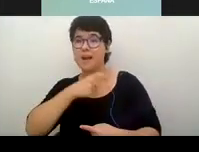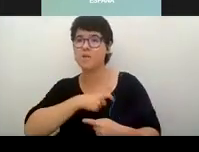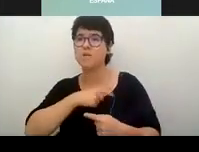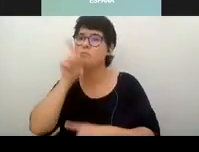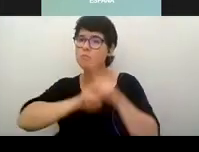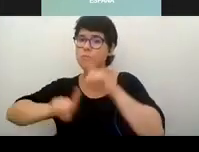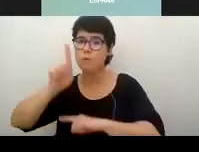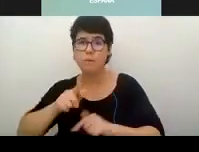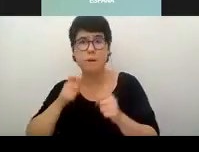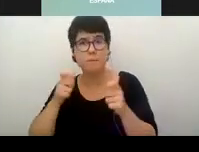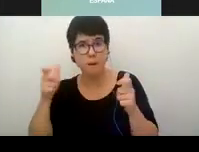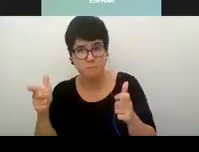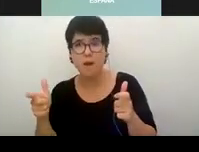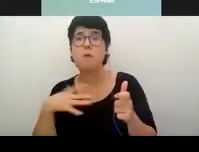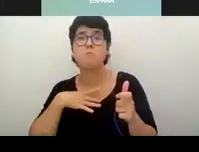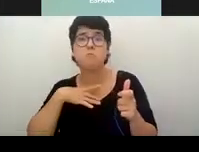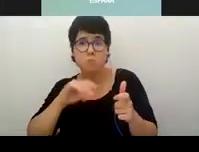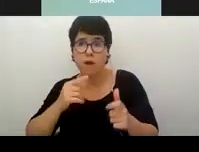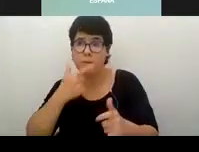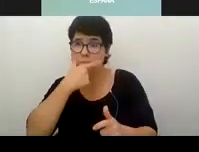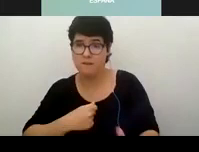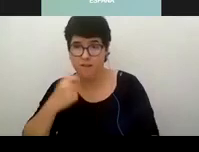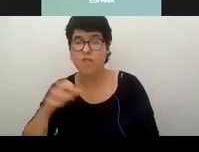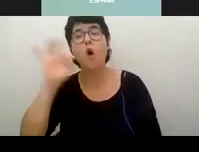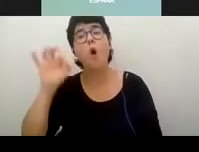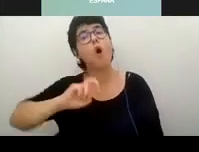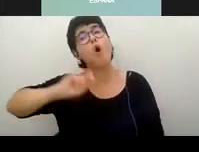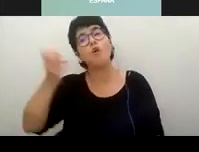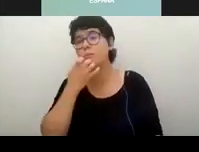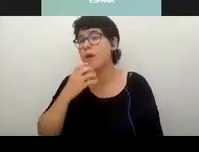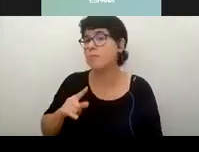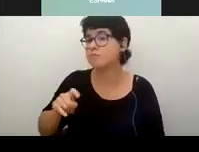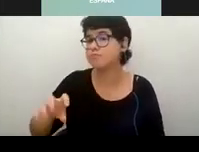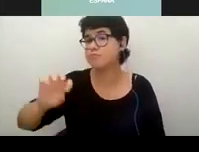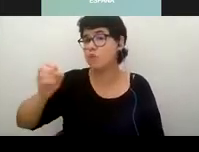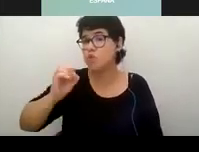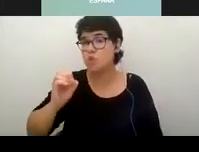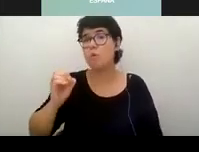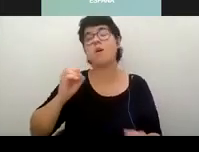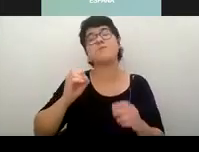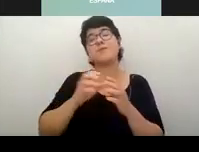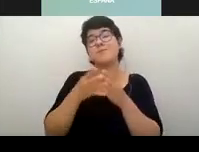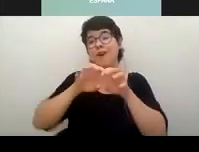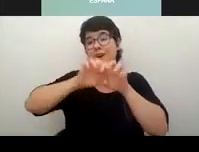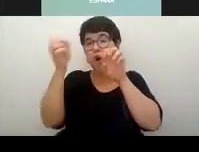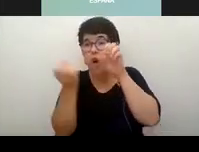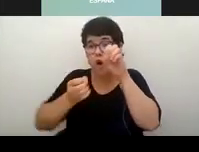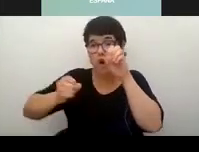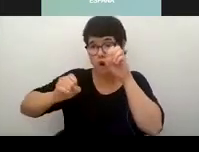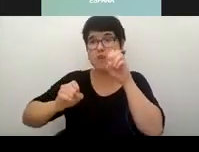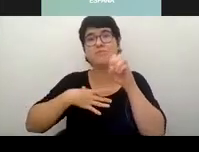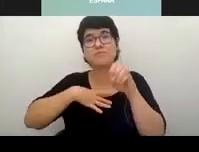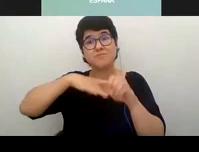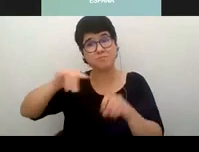tumorales. Hay enfermedades tumorales, el tumor de colon, por ejemplo, quizás es el paradigma, pero hay enfermedades tumorales que claramente